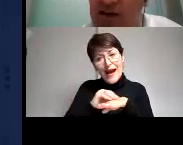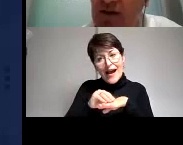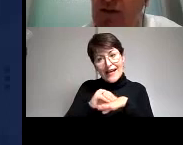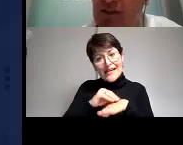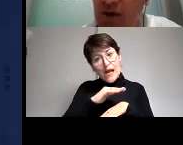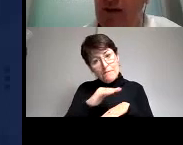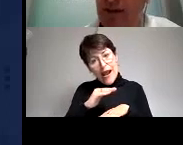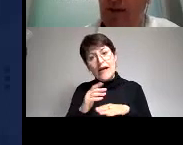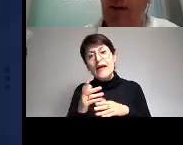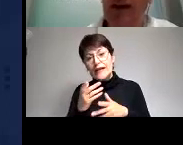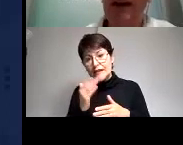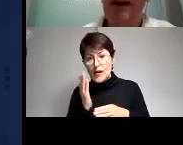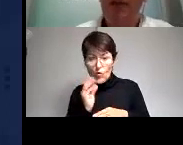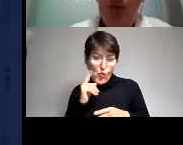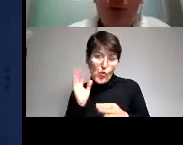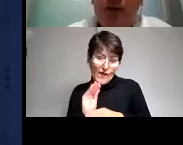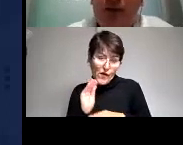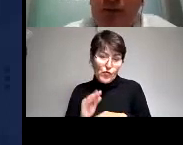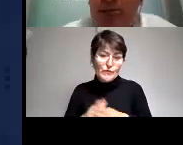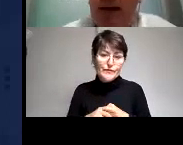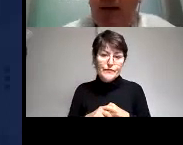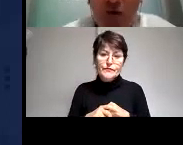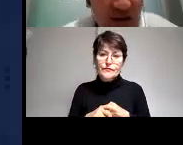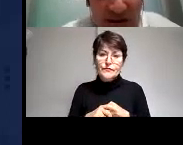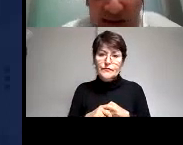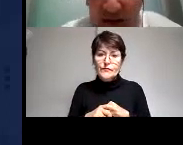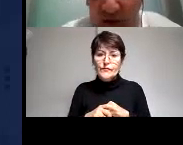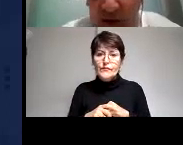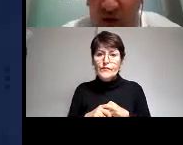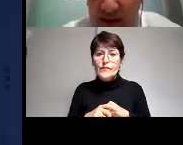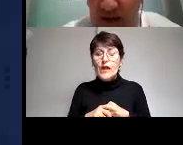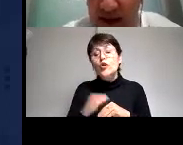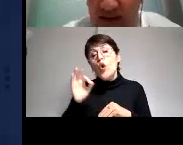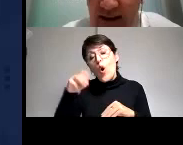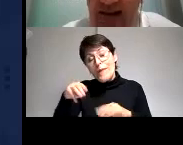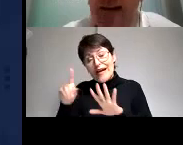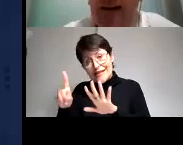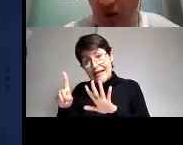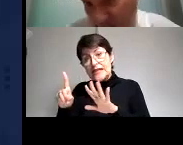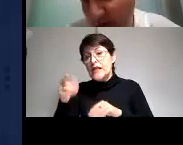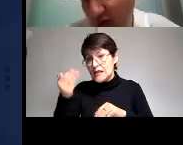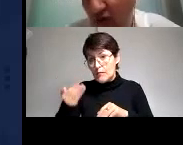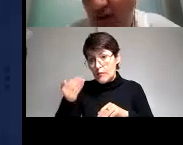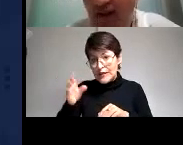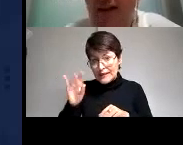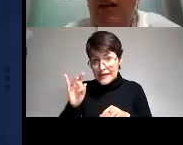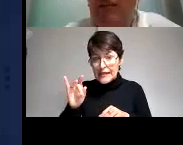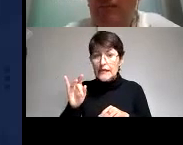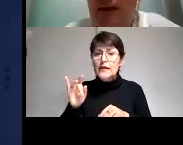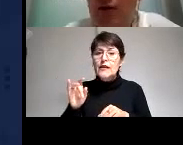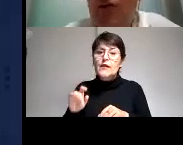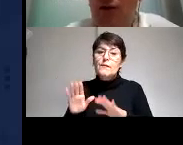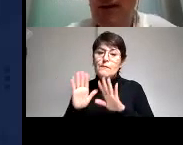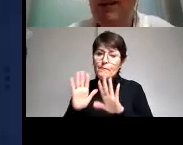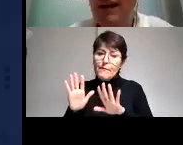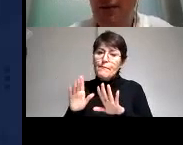y otros factores proinflamatorios. Por lo tanto, son esenciales, hemos de consumir las omega 6, los ácidos grasos omega 6,